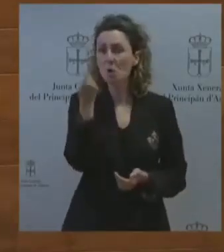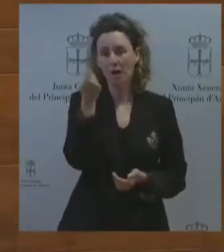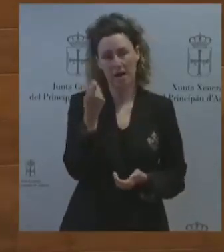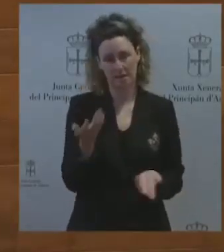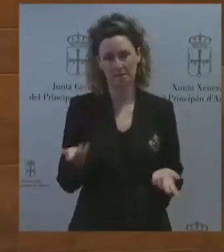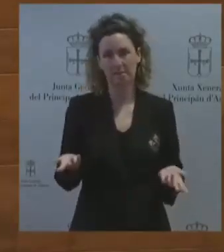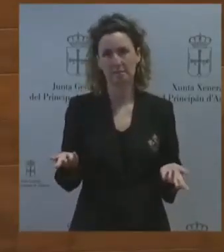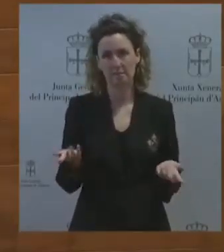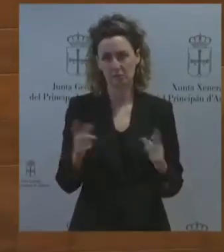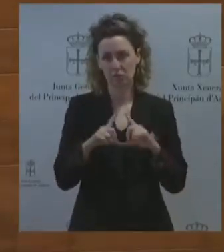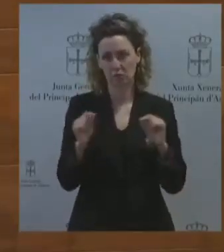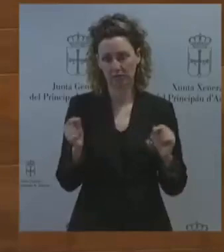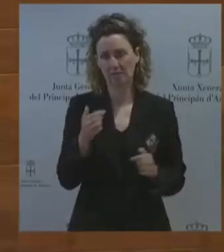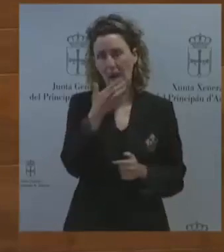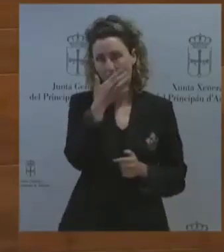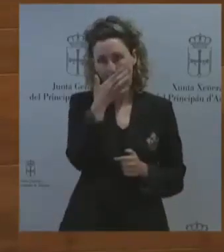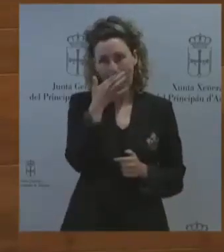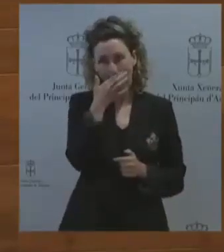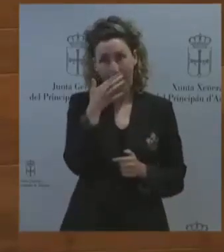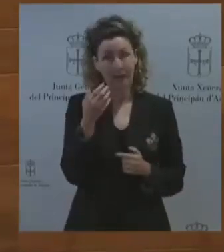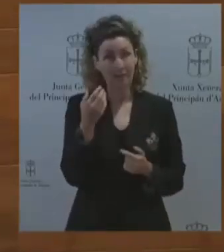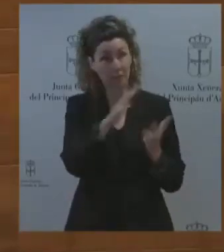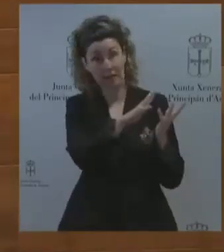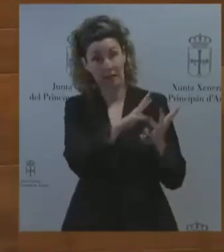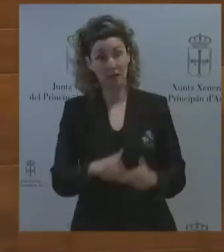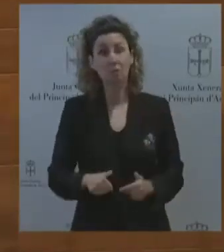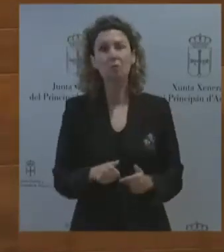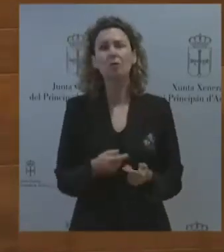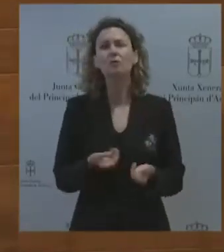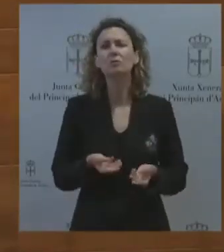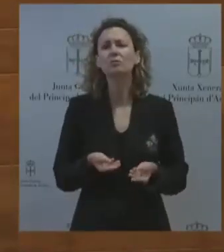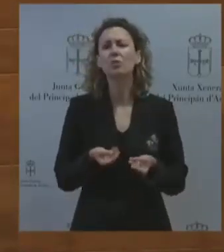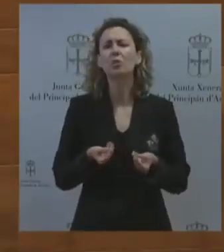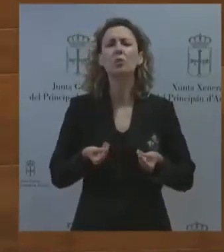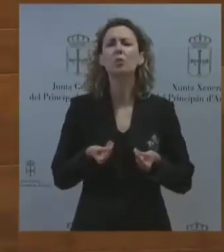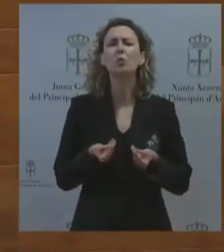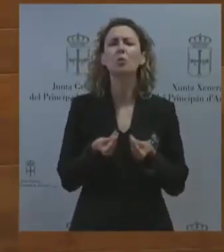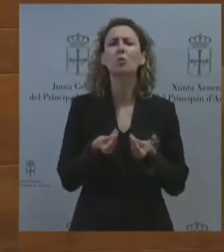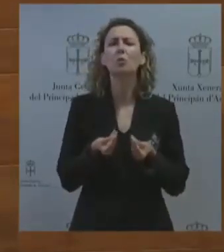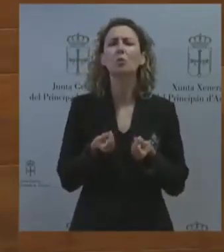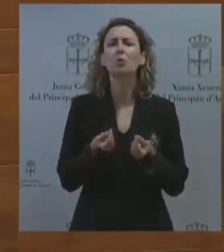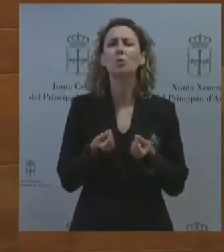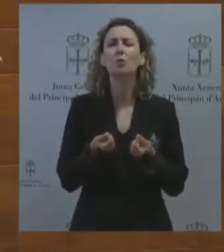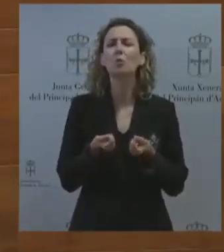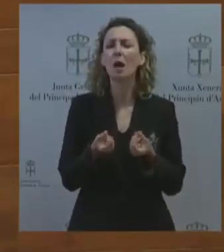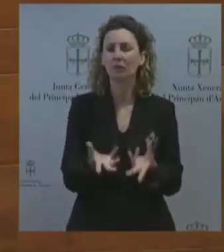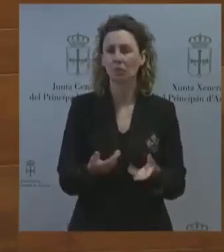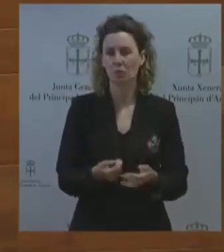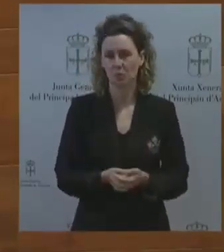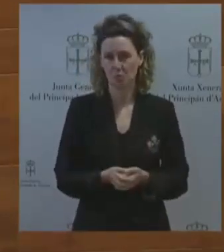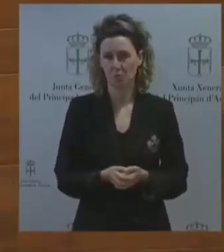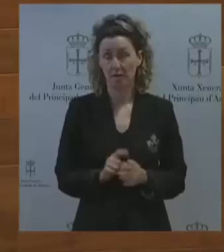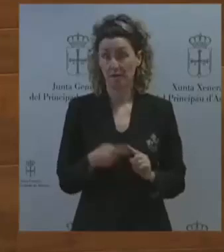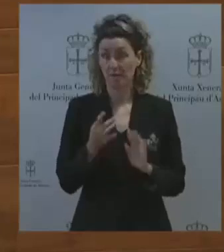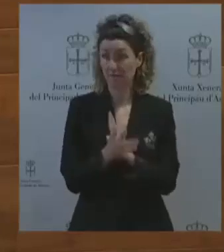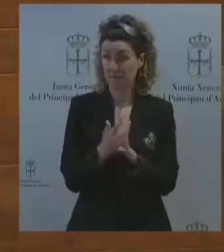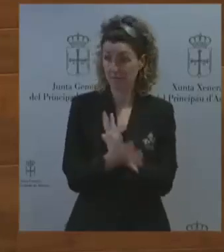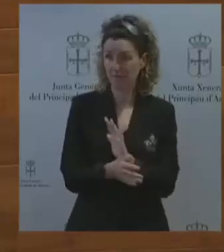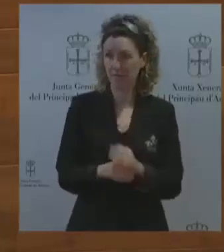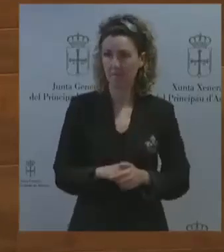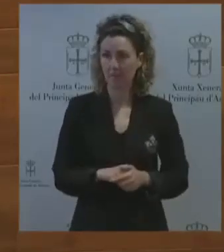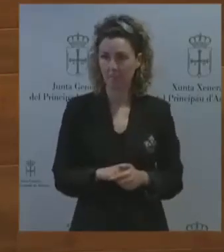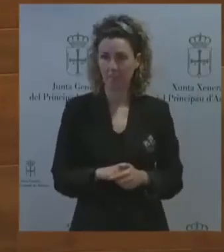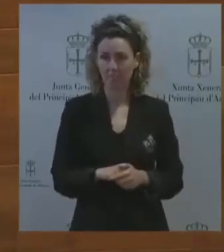los cálculos del coste legislativo de su gobierno y luego explíqueselo a todos los asturianos. Porque, señor